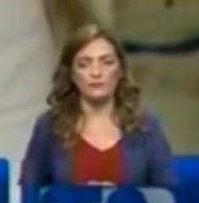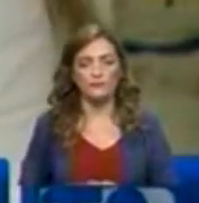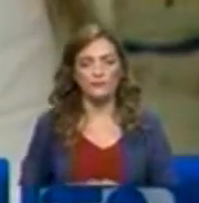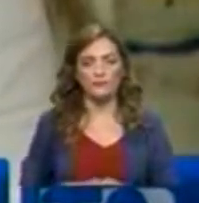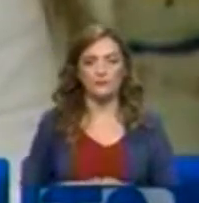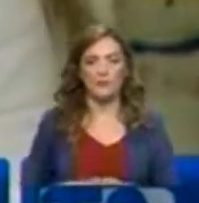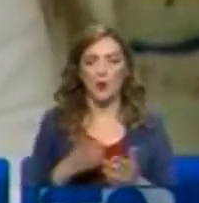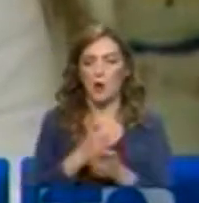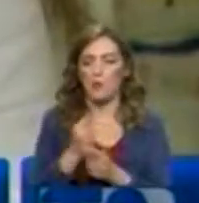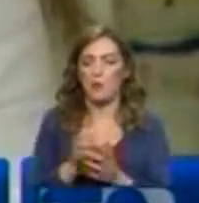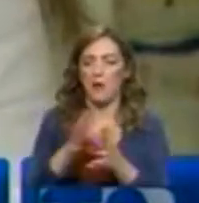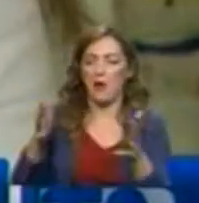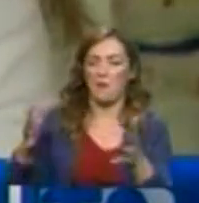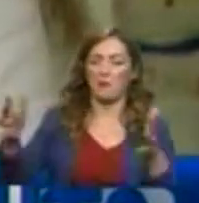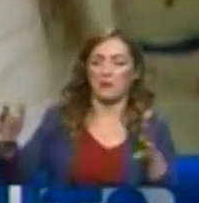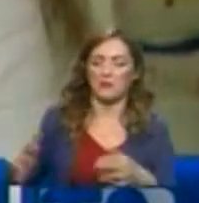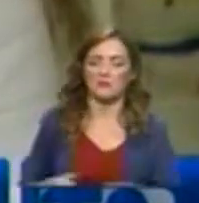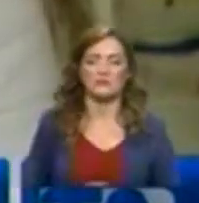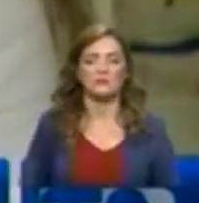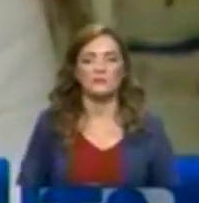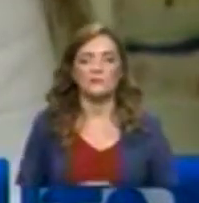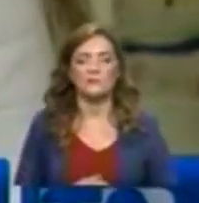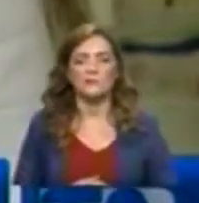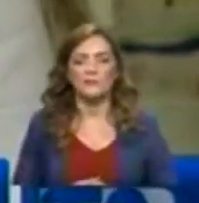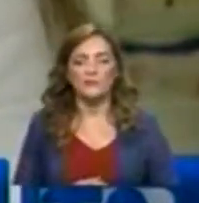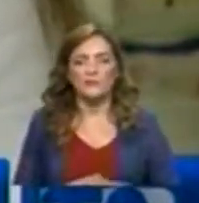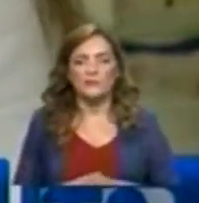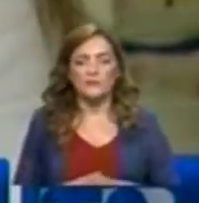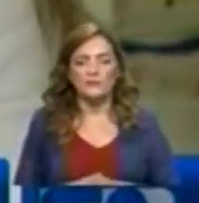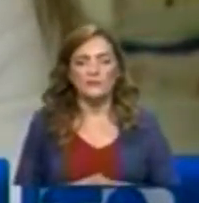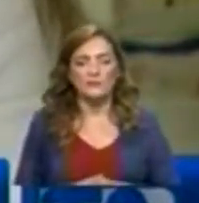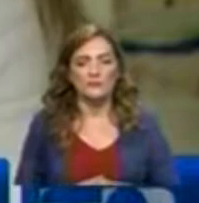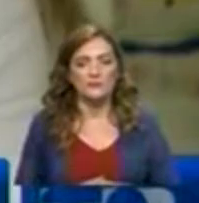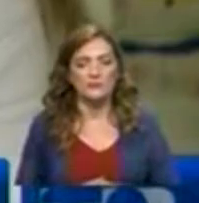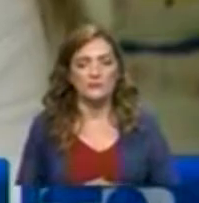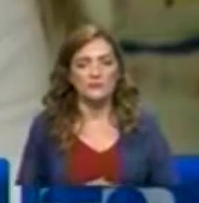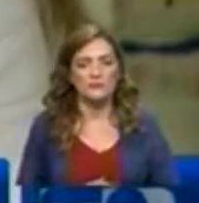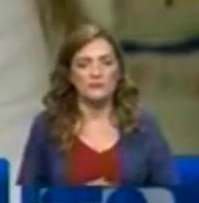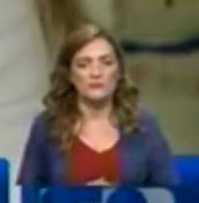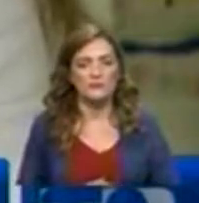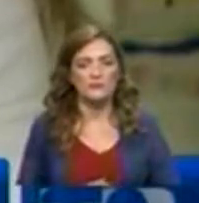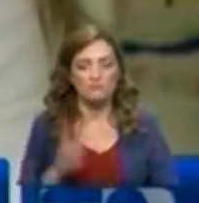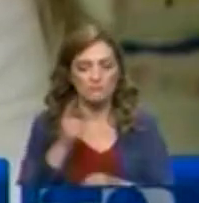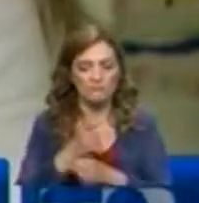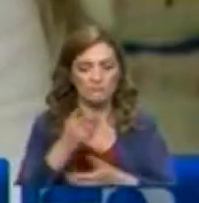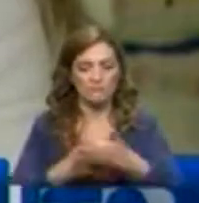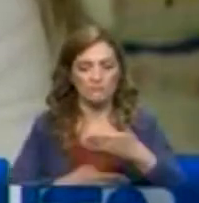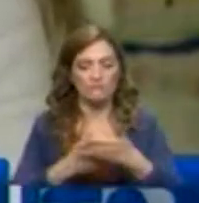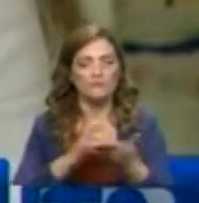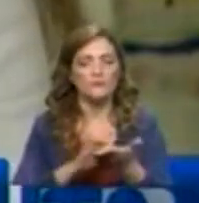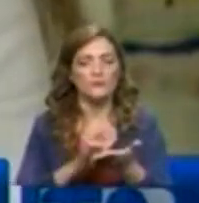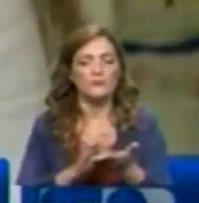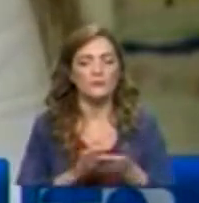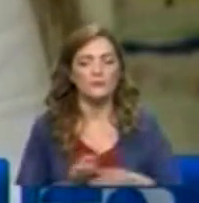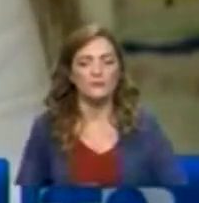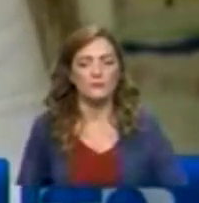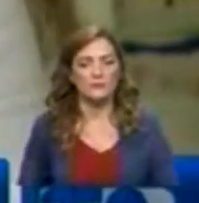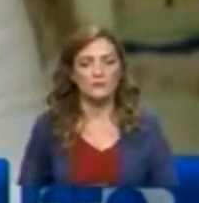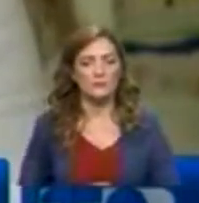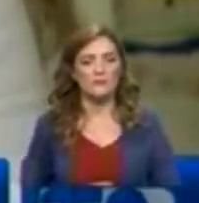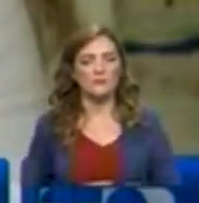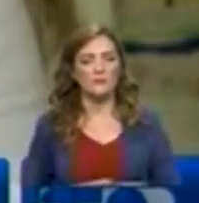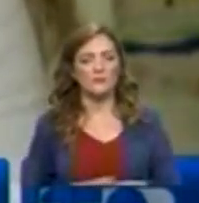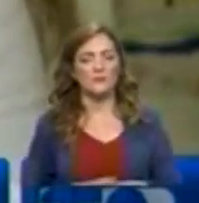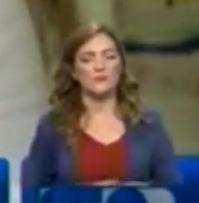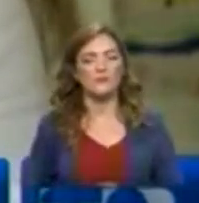grandes cantidades. Y disponiendo internamente, no tenemos el documento, internamente en la farmacia, que solo se